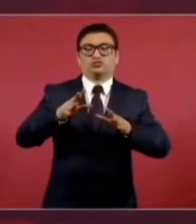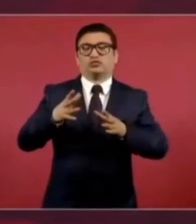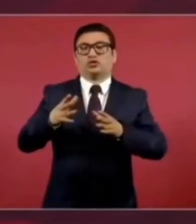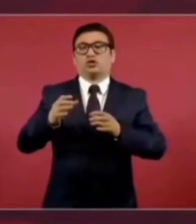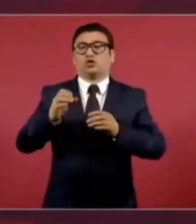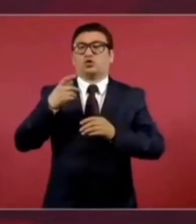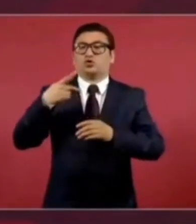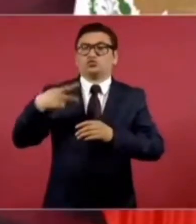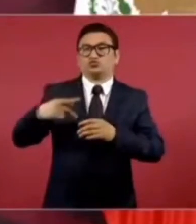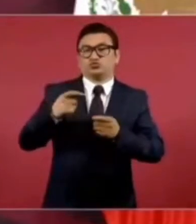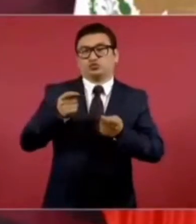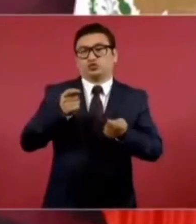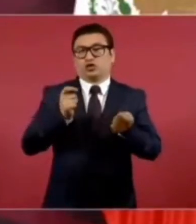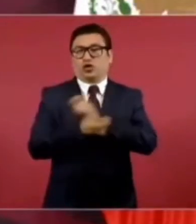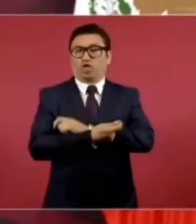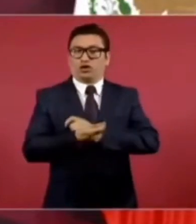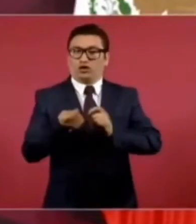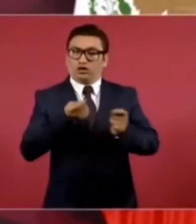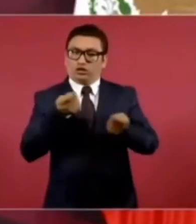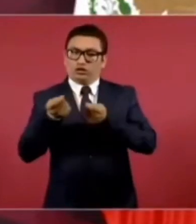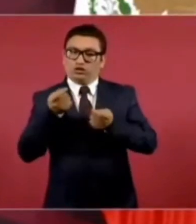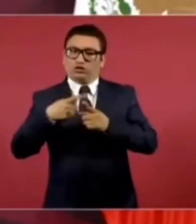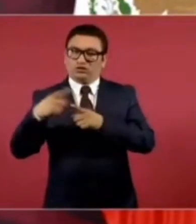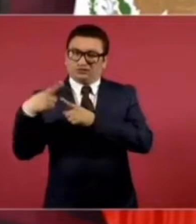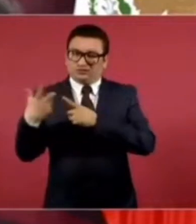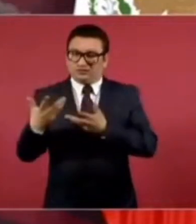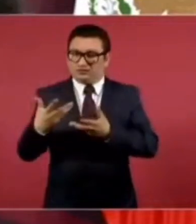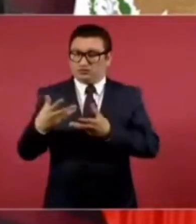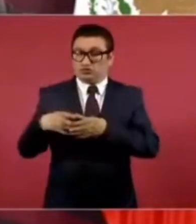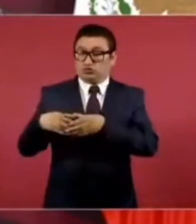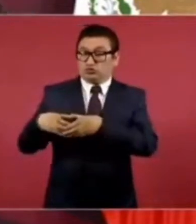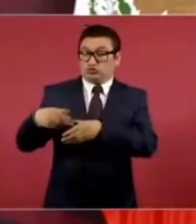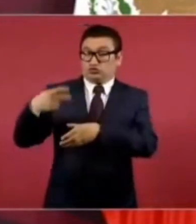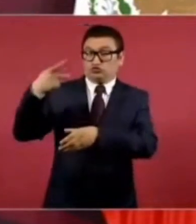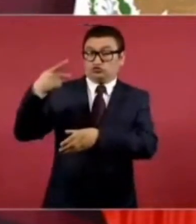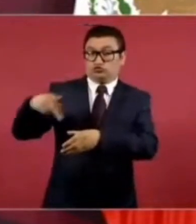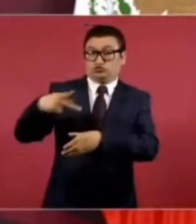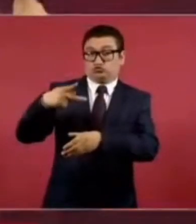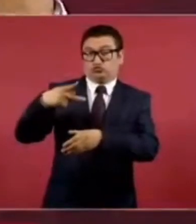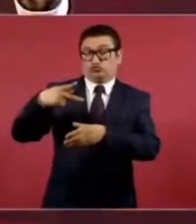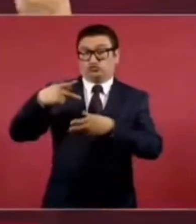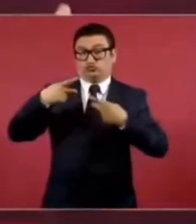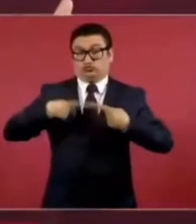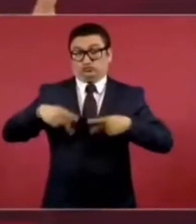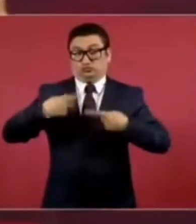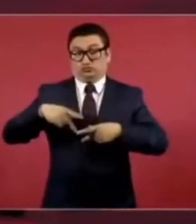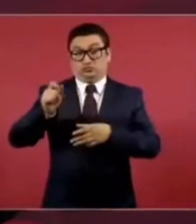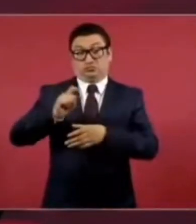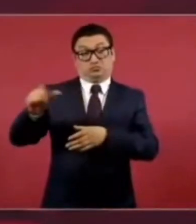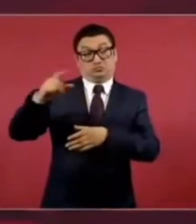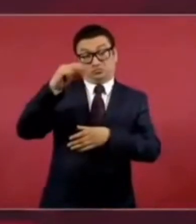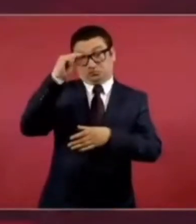o de manipulación, con sus intelectuales